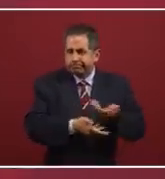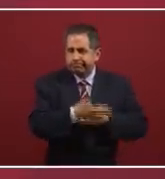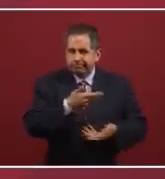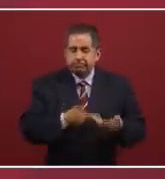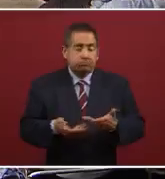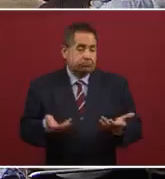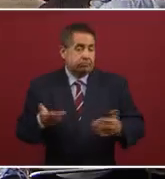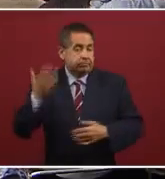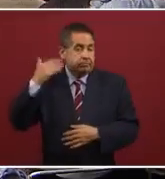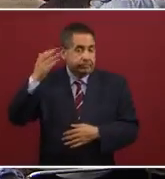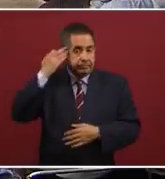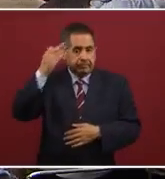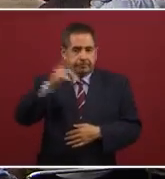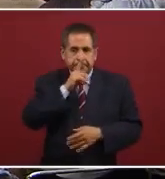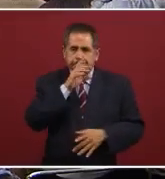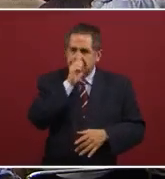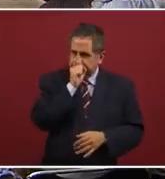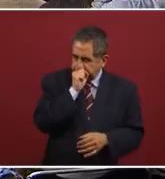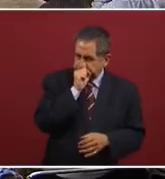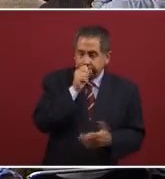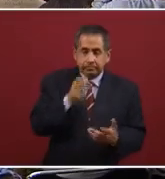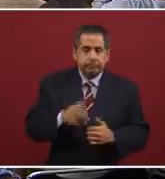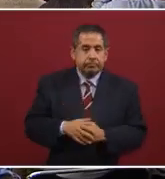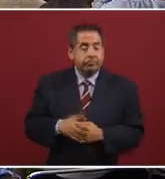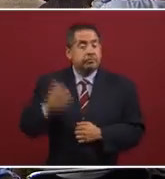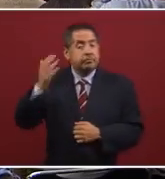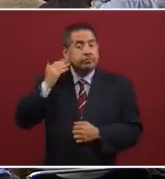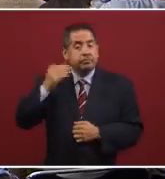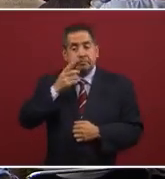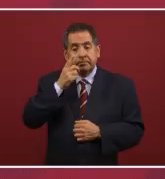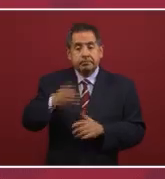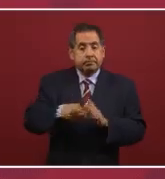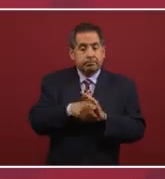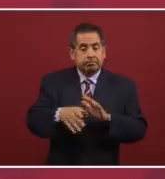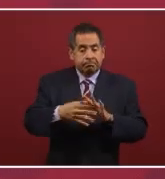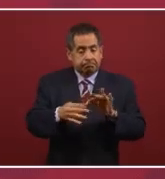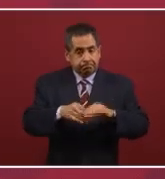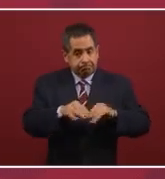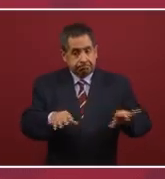Y se hablaba de que el periodismo,